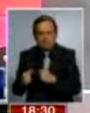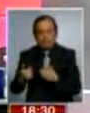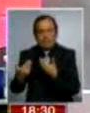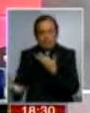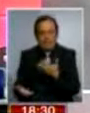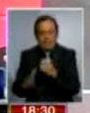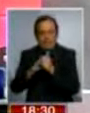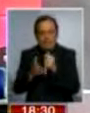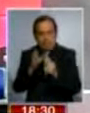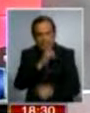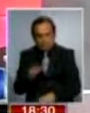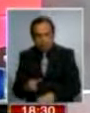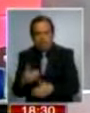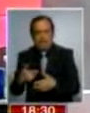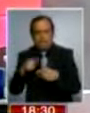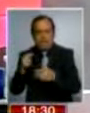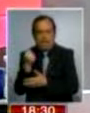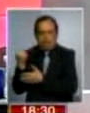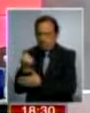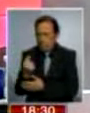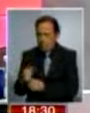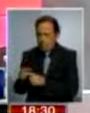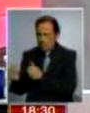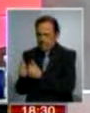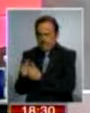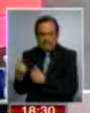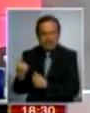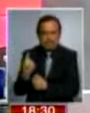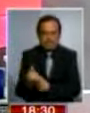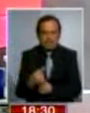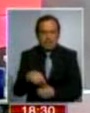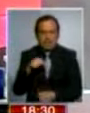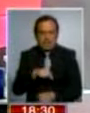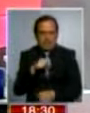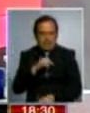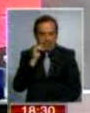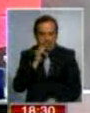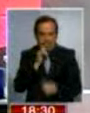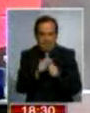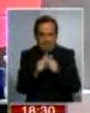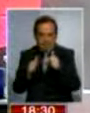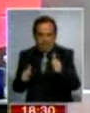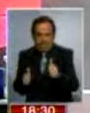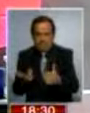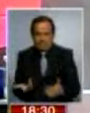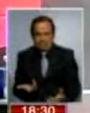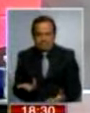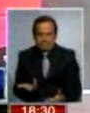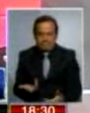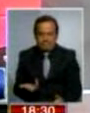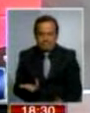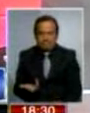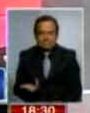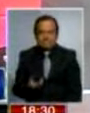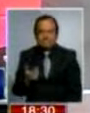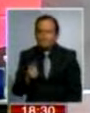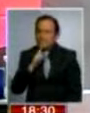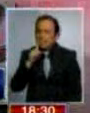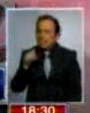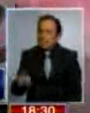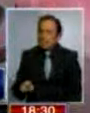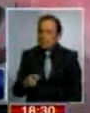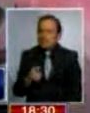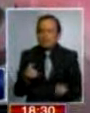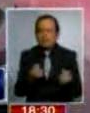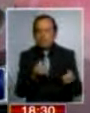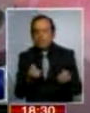recursos humanos a ayudar al penal que está afectado, que está en riesgo. Situación de Iquique que no se da. Ahora, coronel, ¿cuánto